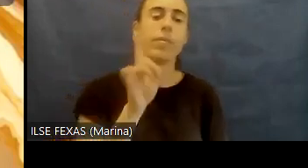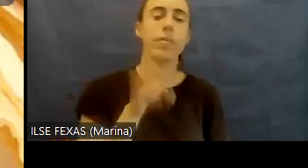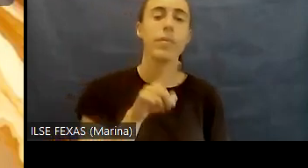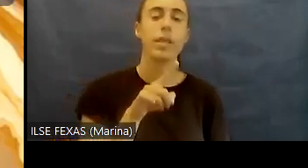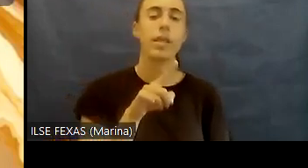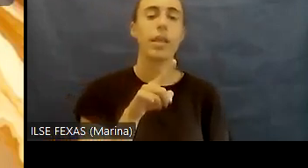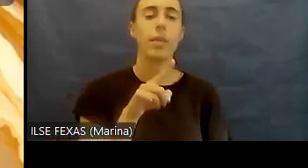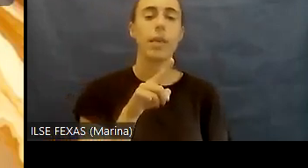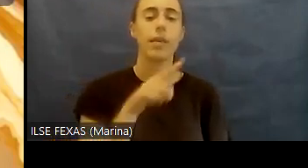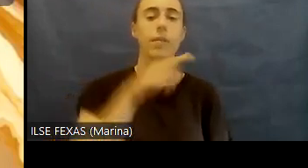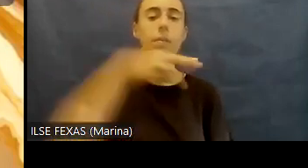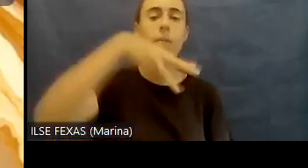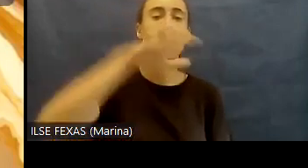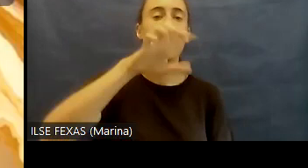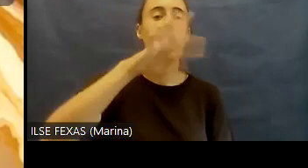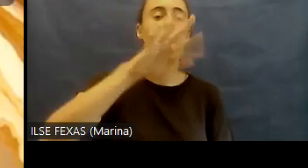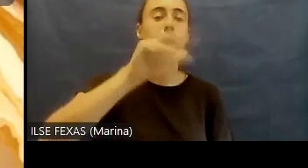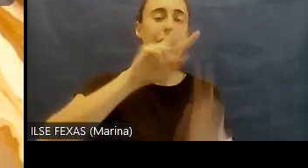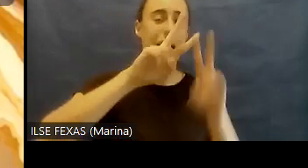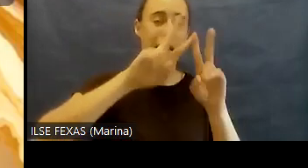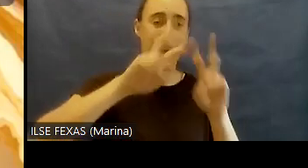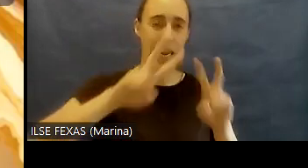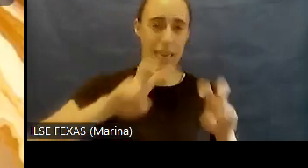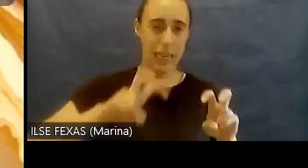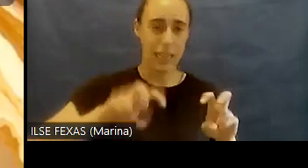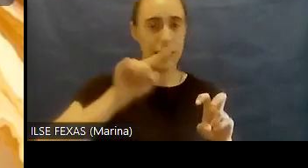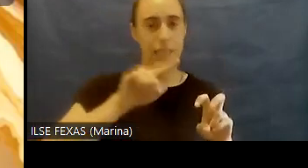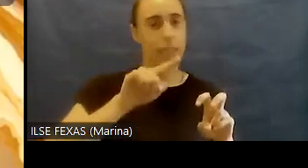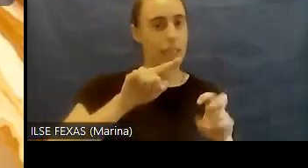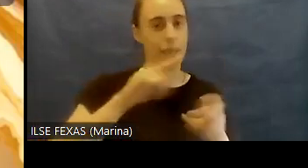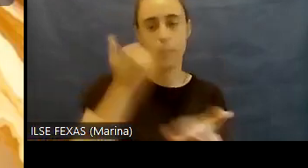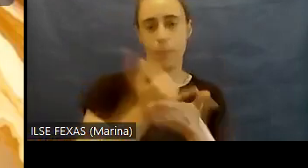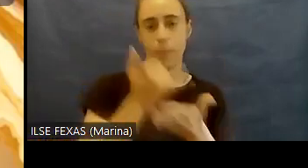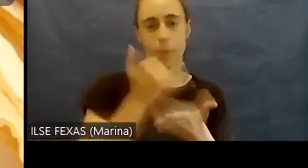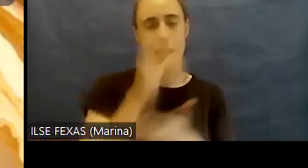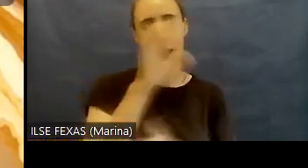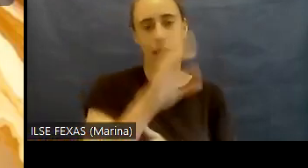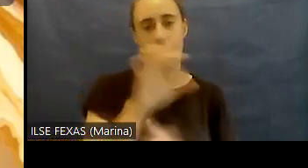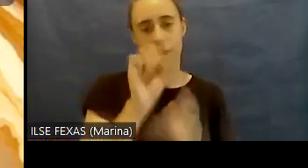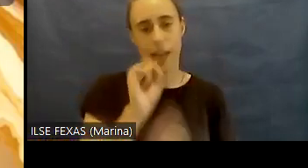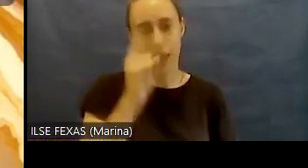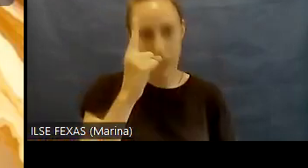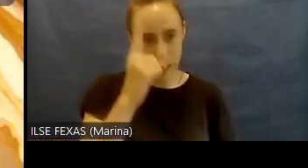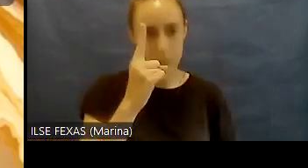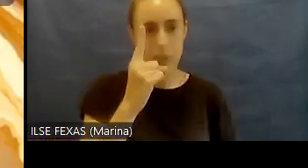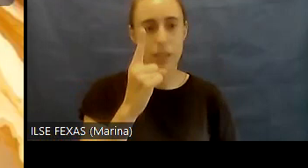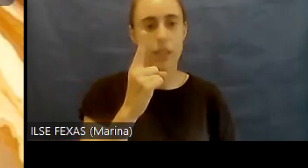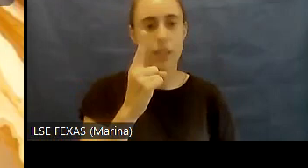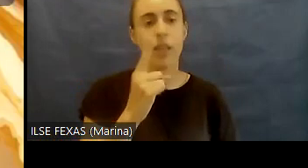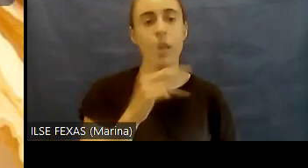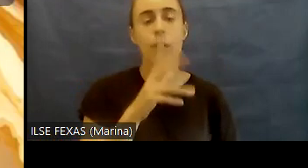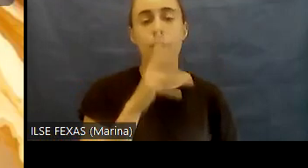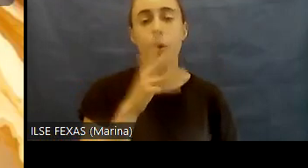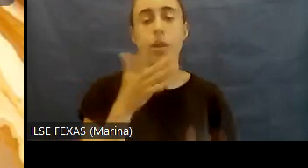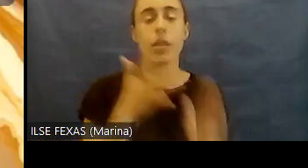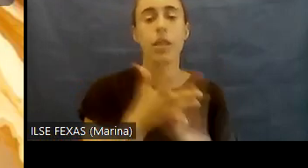es el tipo de estudio que tiene mayor evidencia científica, por lo que se hace para hacer un metaanálisis es coger ensayos